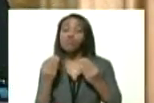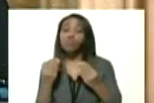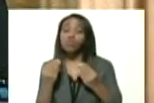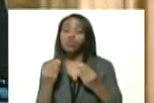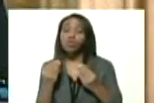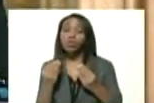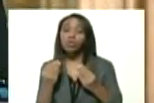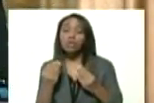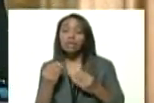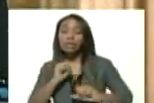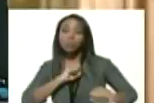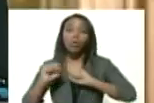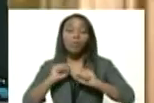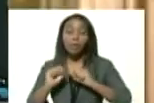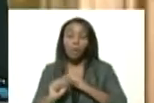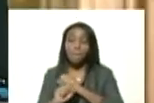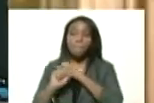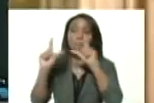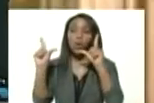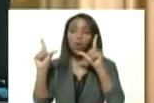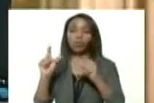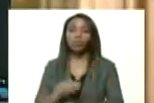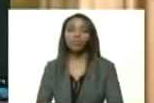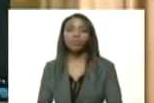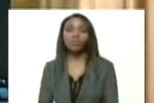mucho movimiento sorpresivo